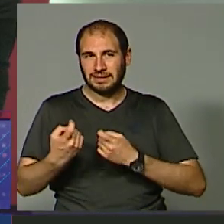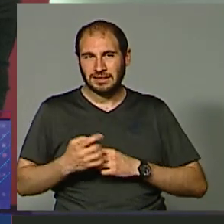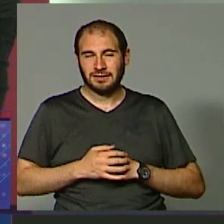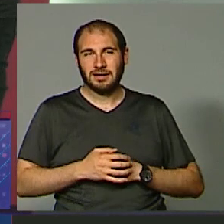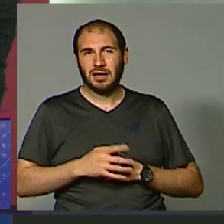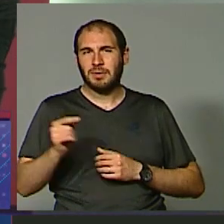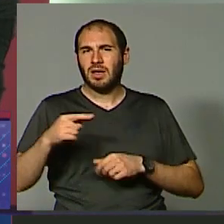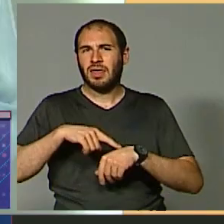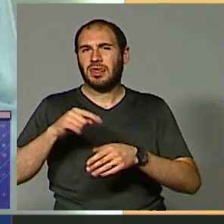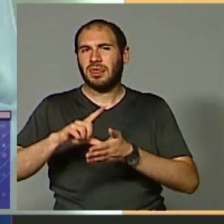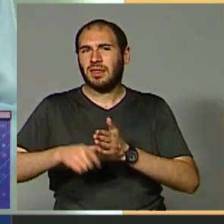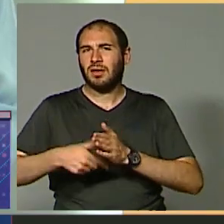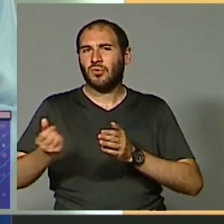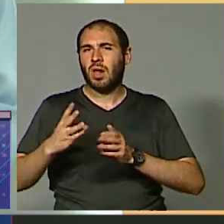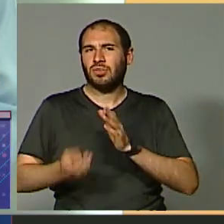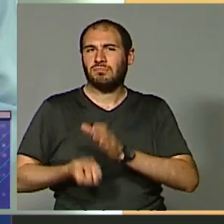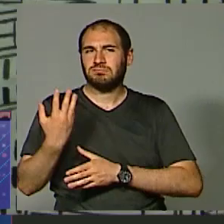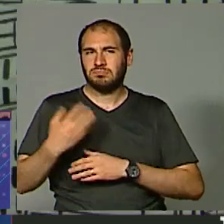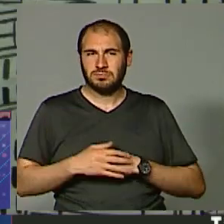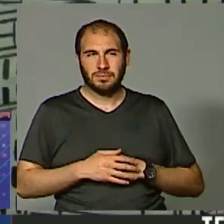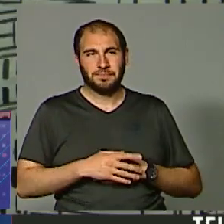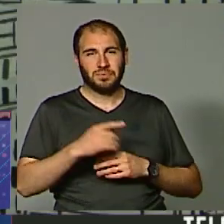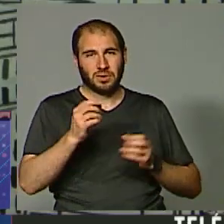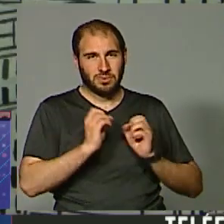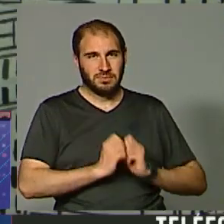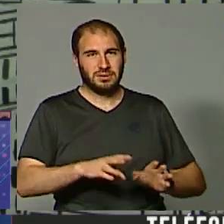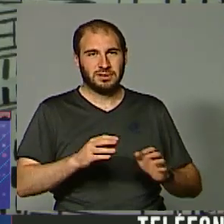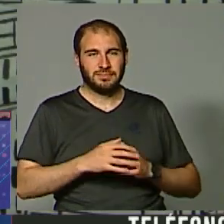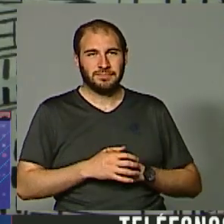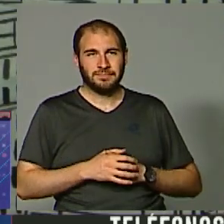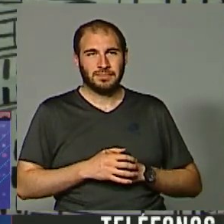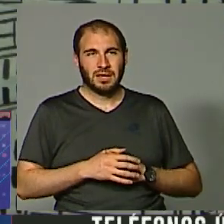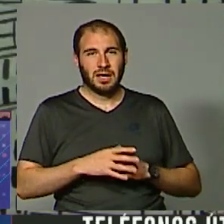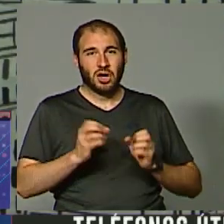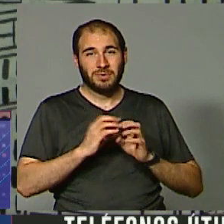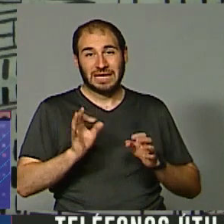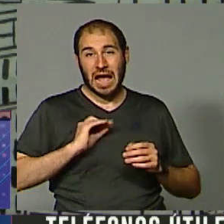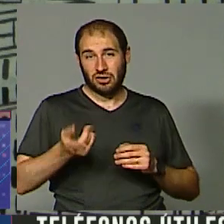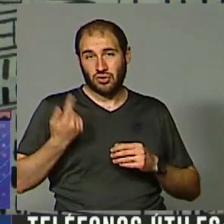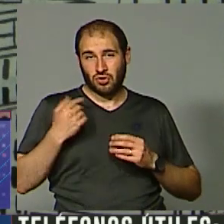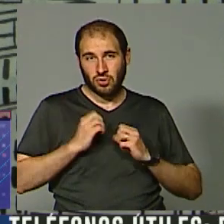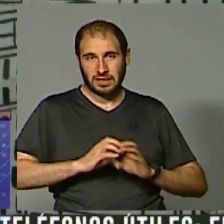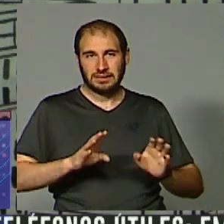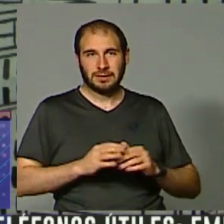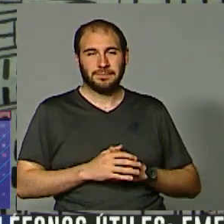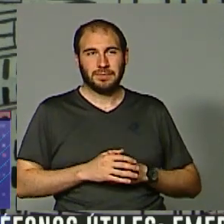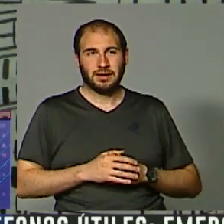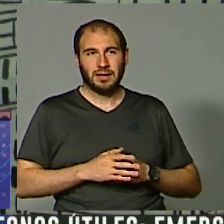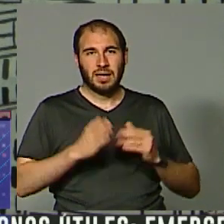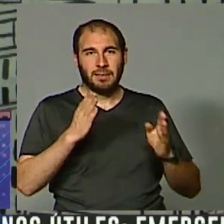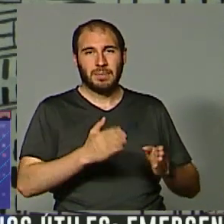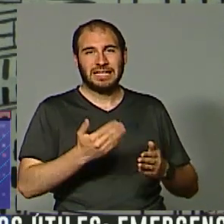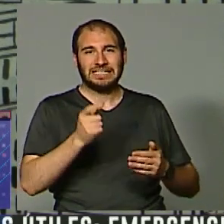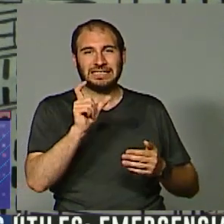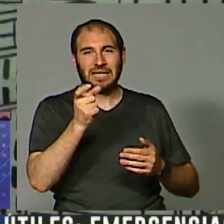trabajar. ¿Cuánto tiempo le dedicaste a crear esta obra? Mira, empezamos a principio de año. Con una parte del